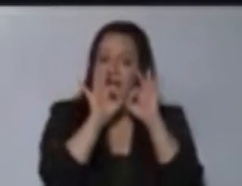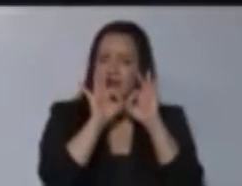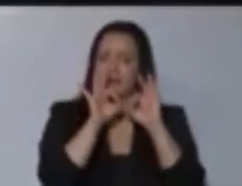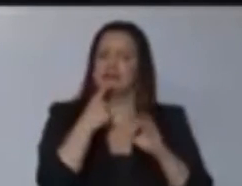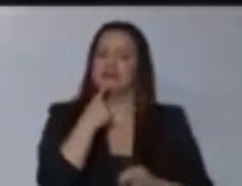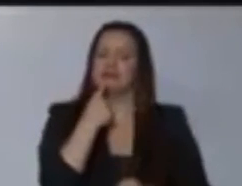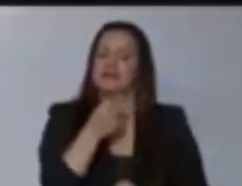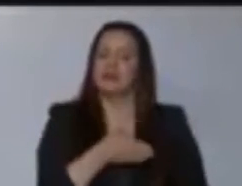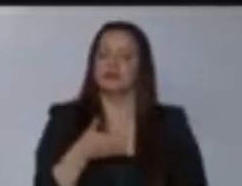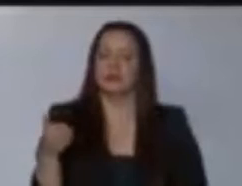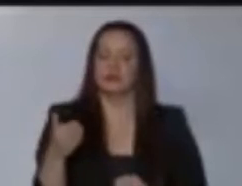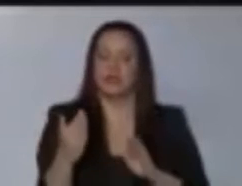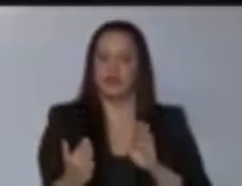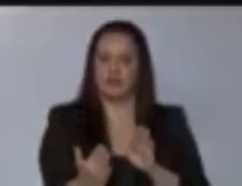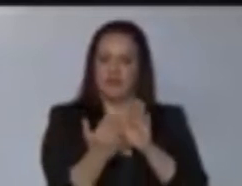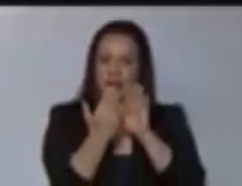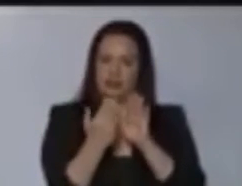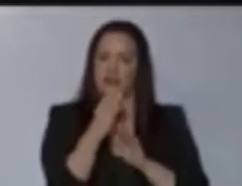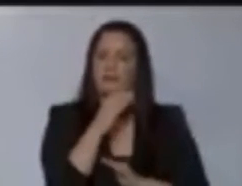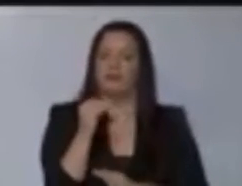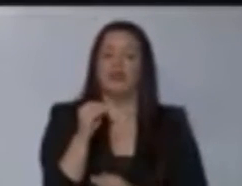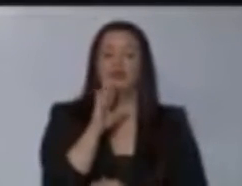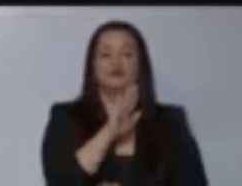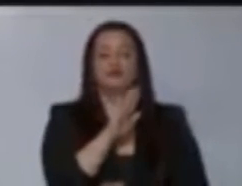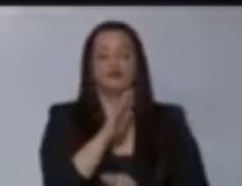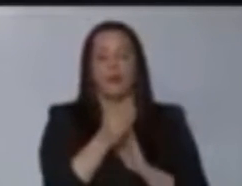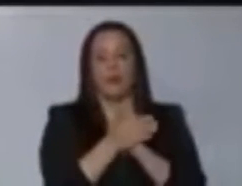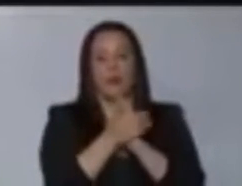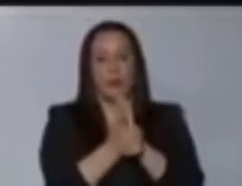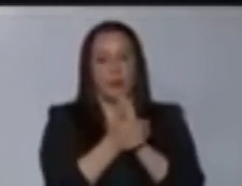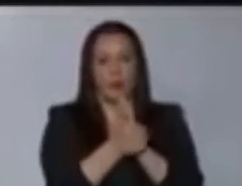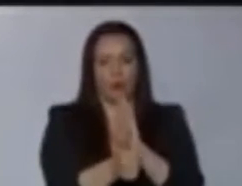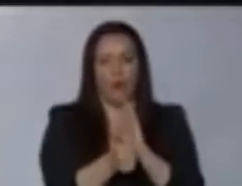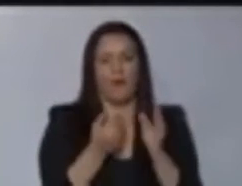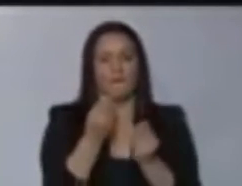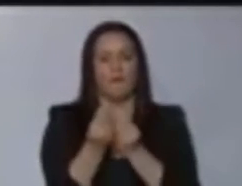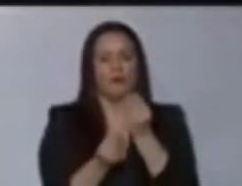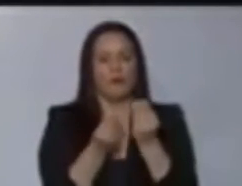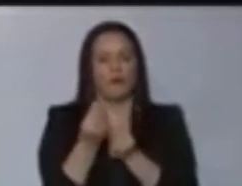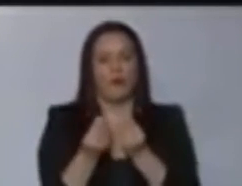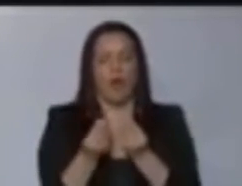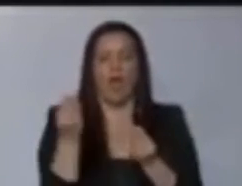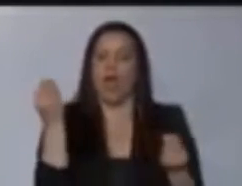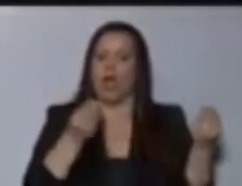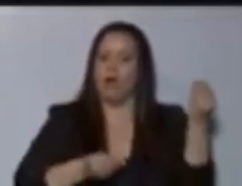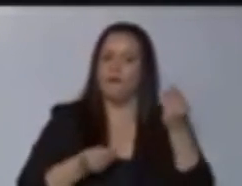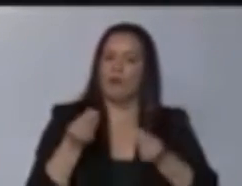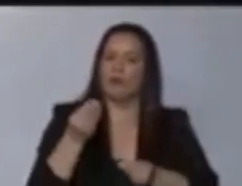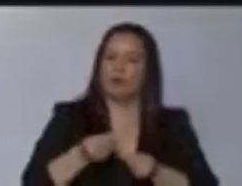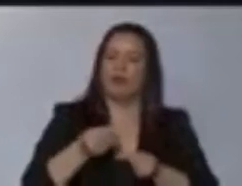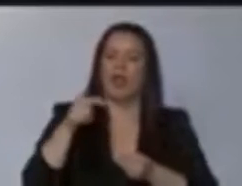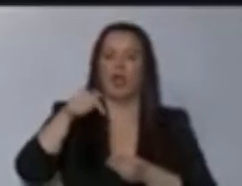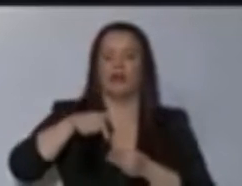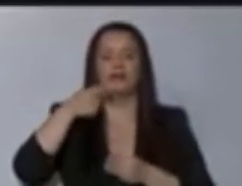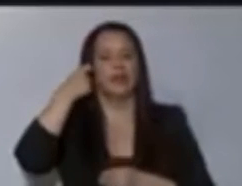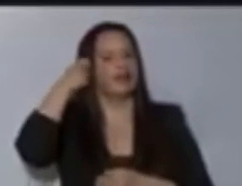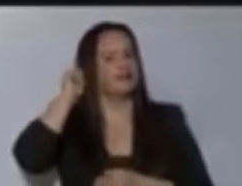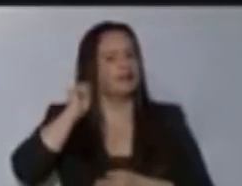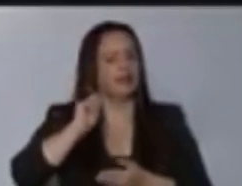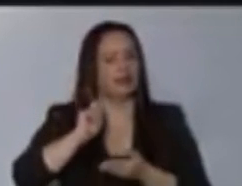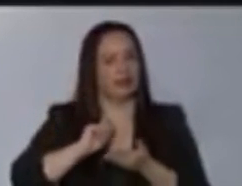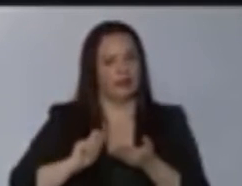frente sin duda que su capacidad estará productivamente aportando en esta secretaría